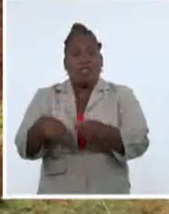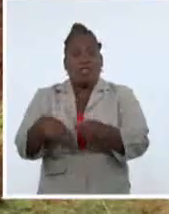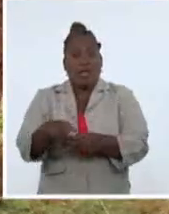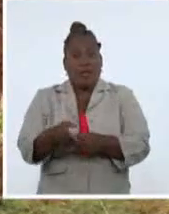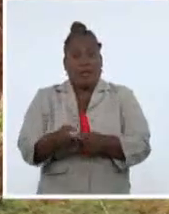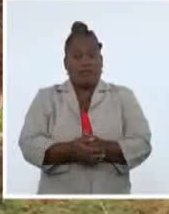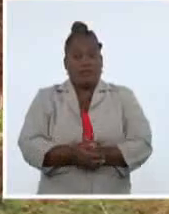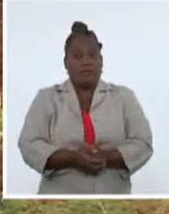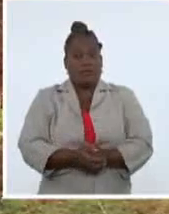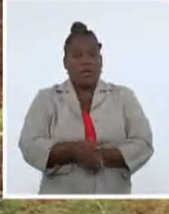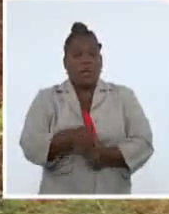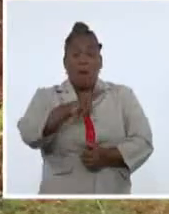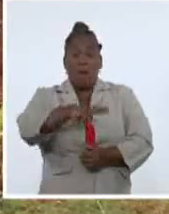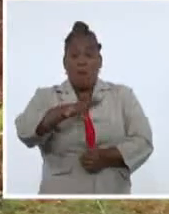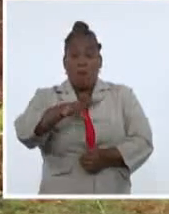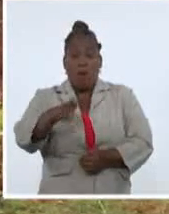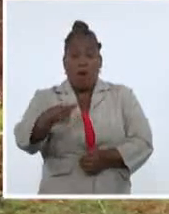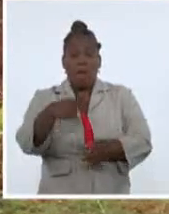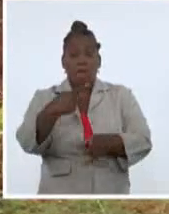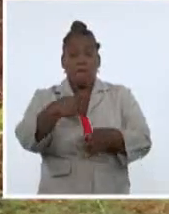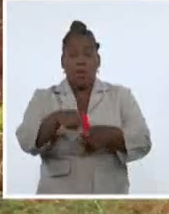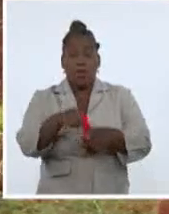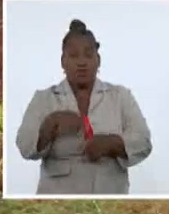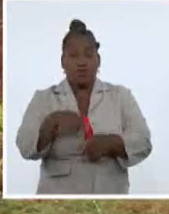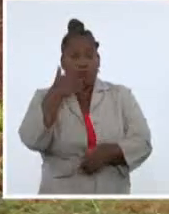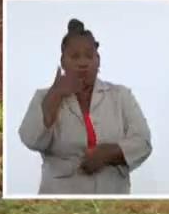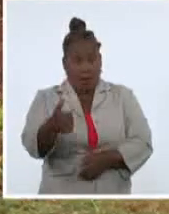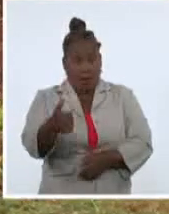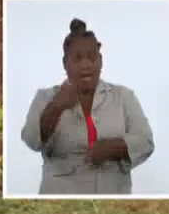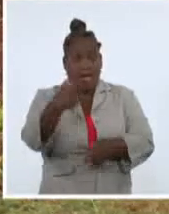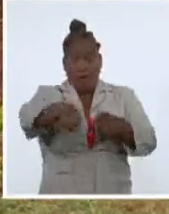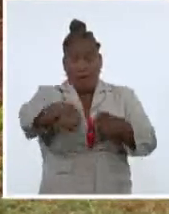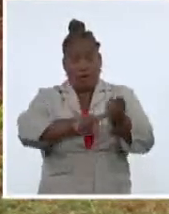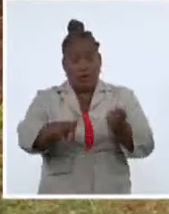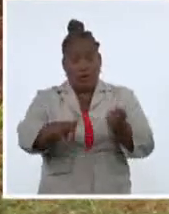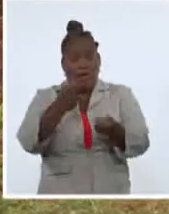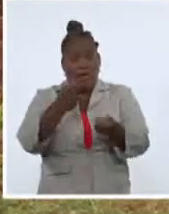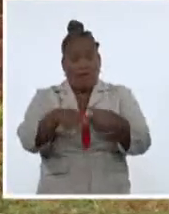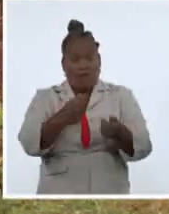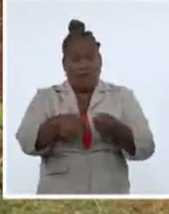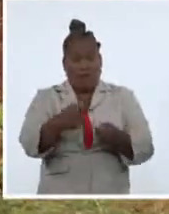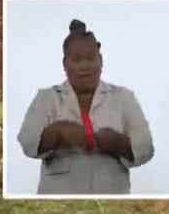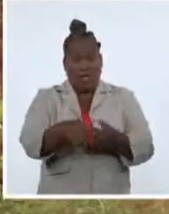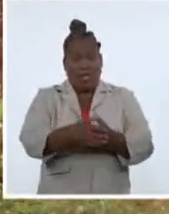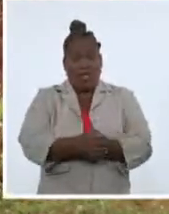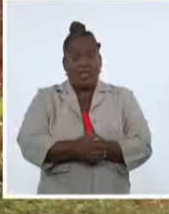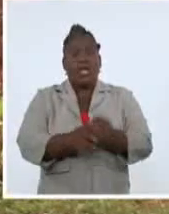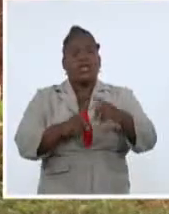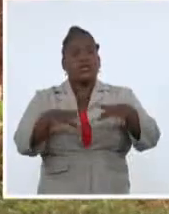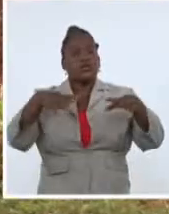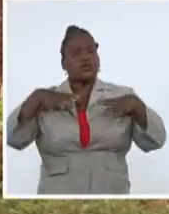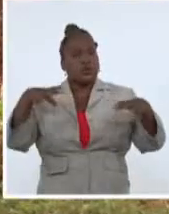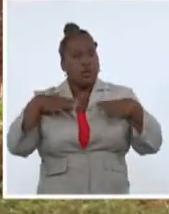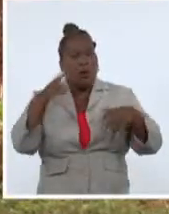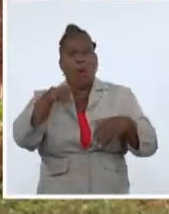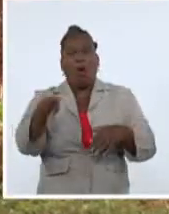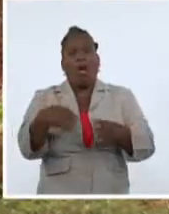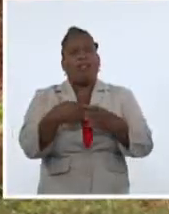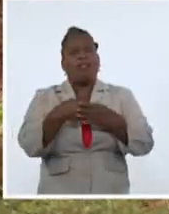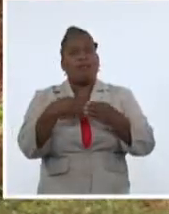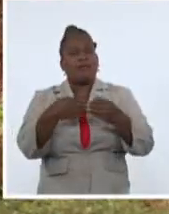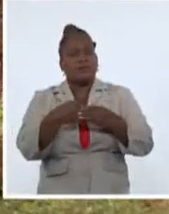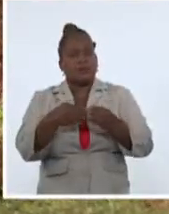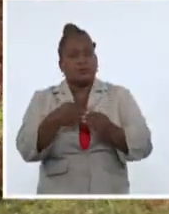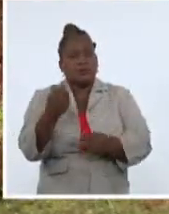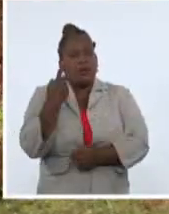fronteras y buscar productos de calidad a que puedan ser vendidos en la parte también del turismo y buscar la divisa que lo que hace